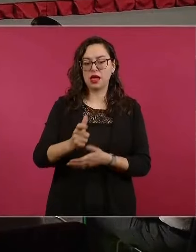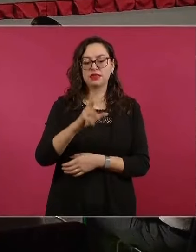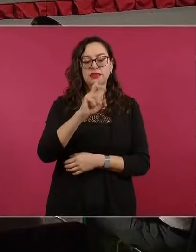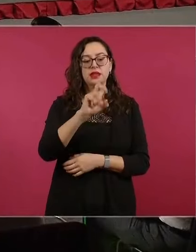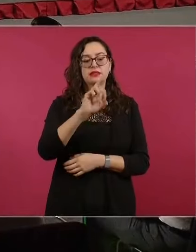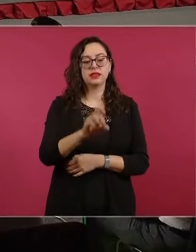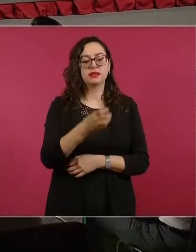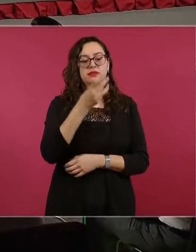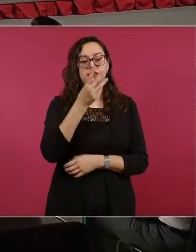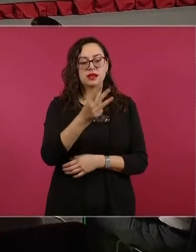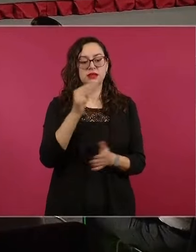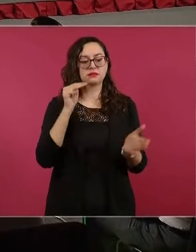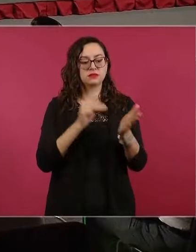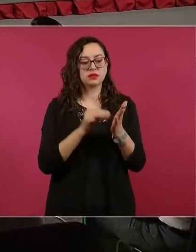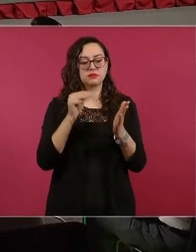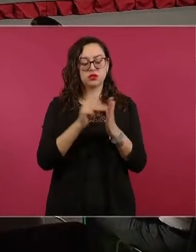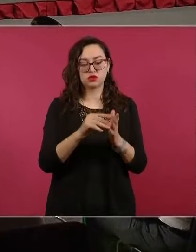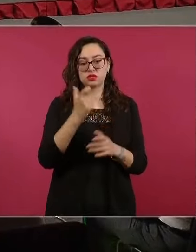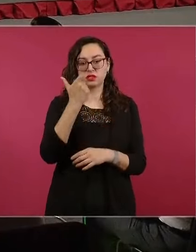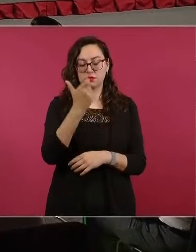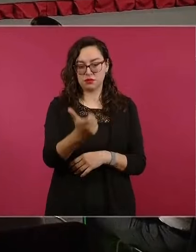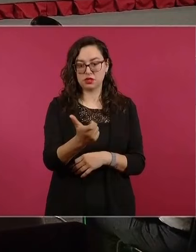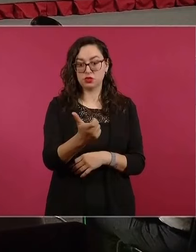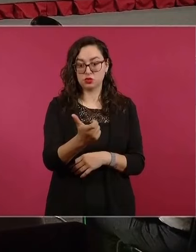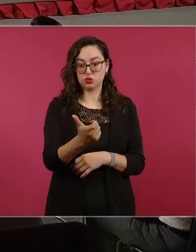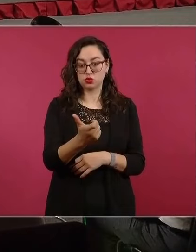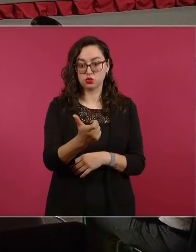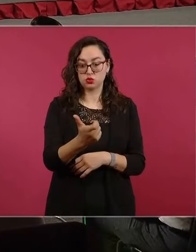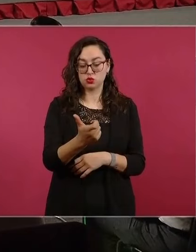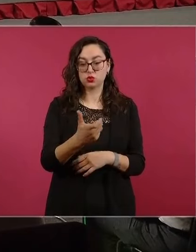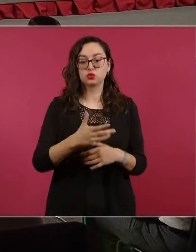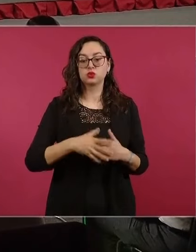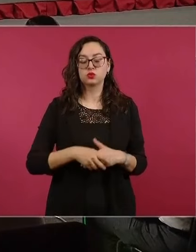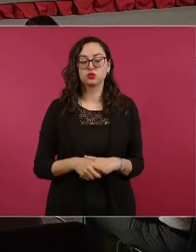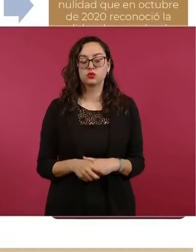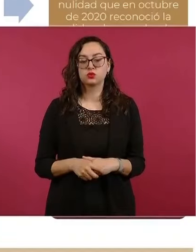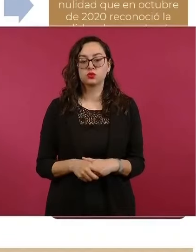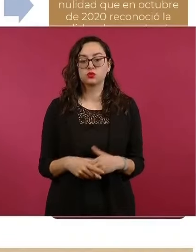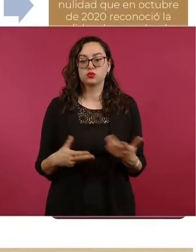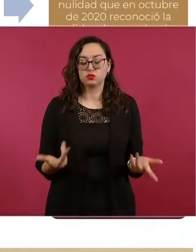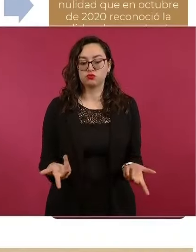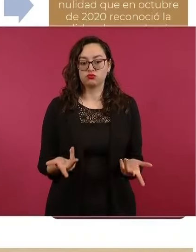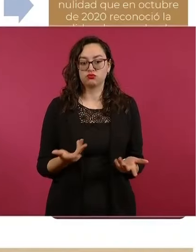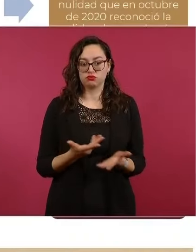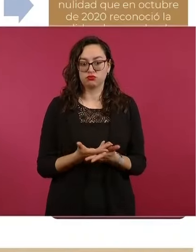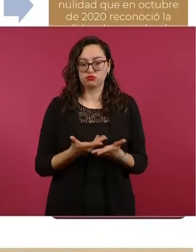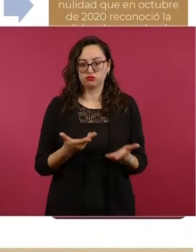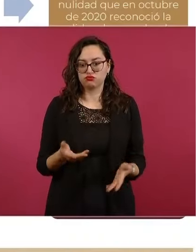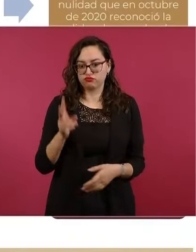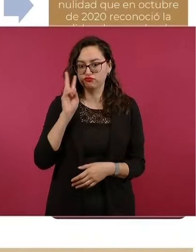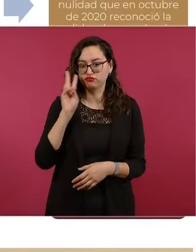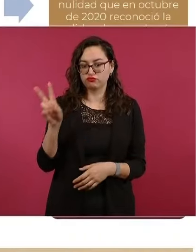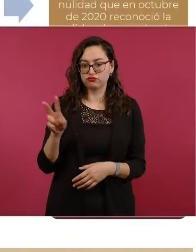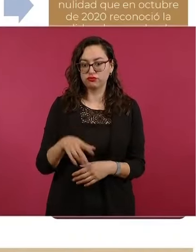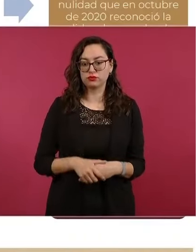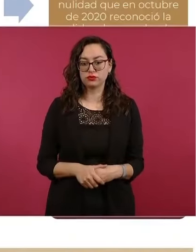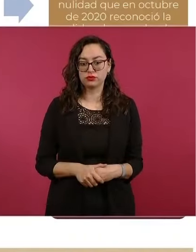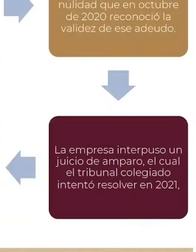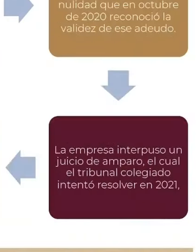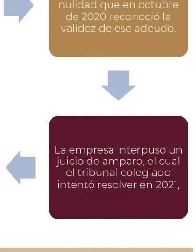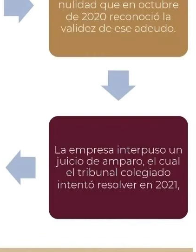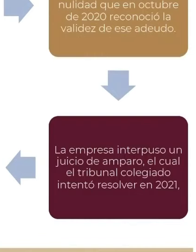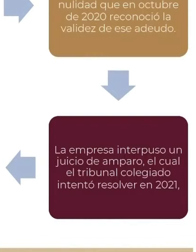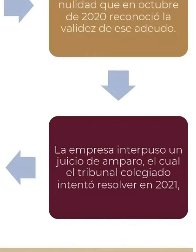de pesos, los cuales actualmente se disputan en siete juicios.